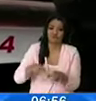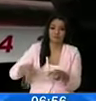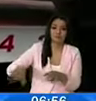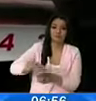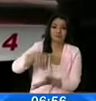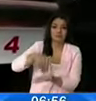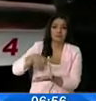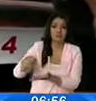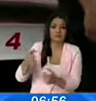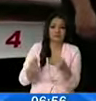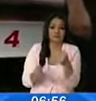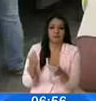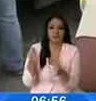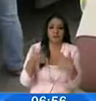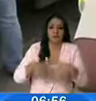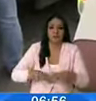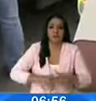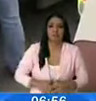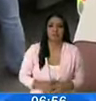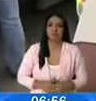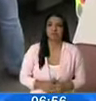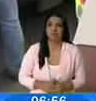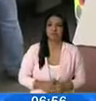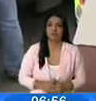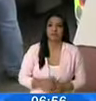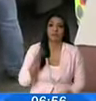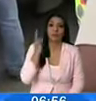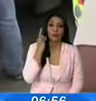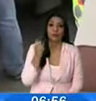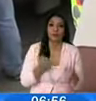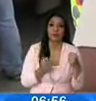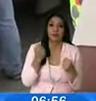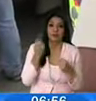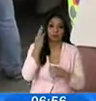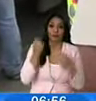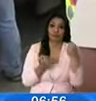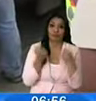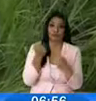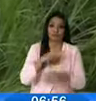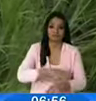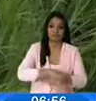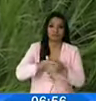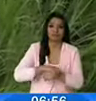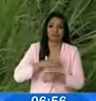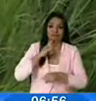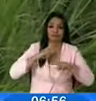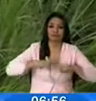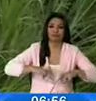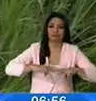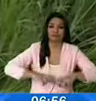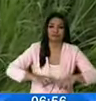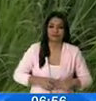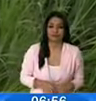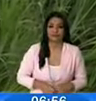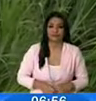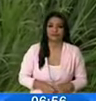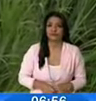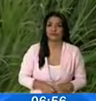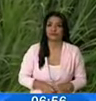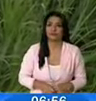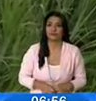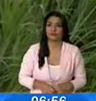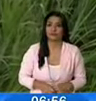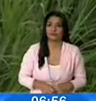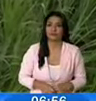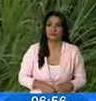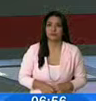de retención vehicular. Por su parte, la conductora fue detenida para investigaciones. Desde Machala, informó Karina